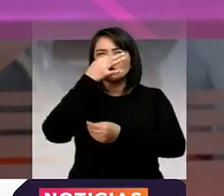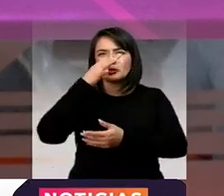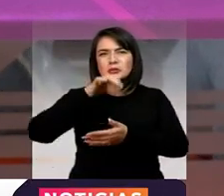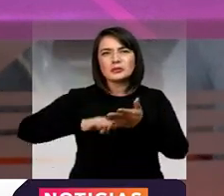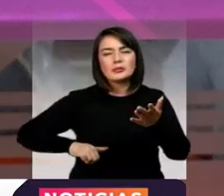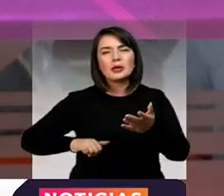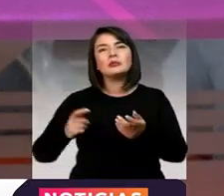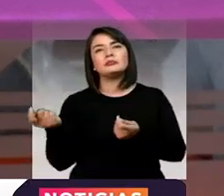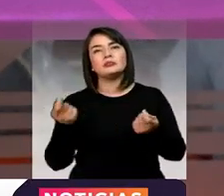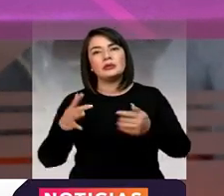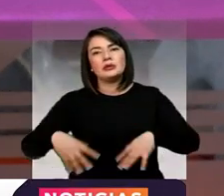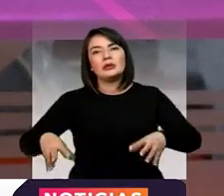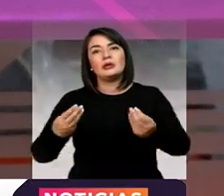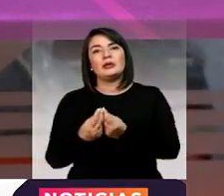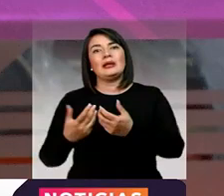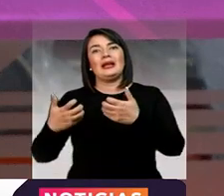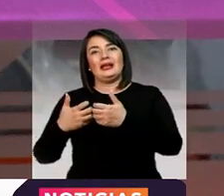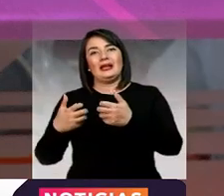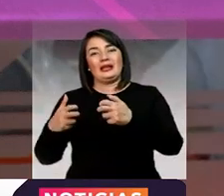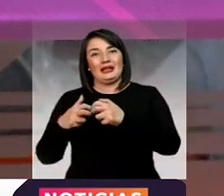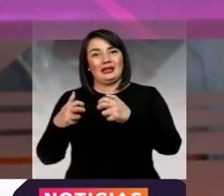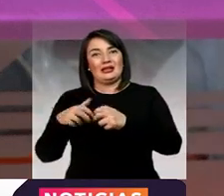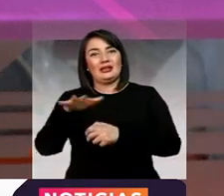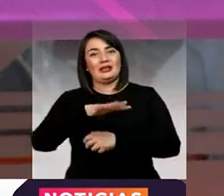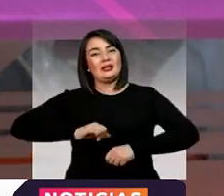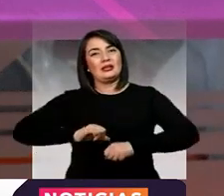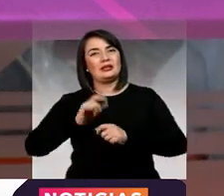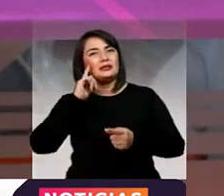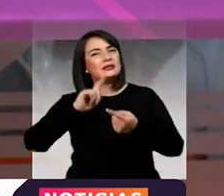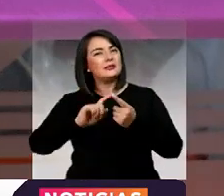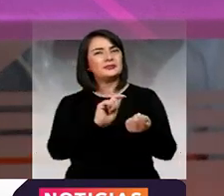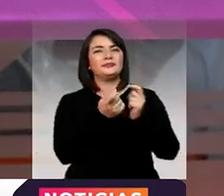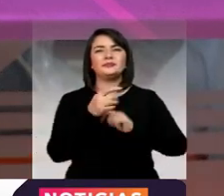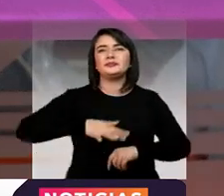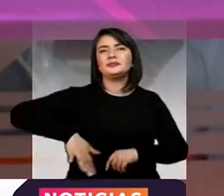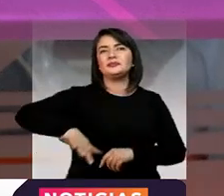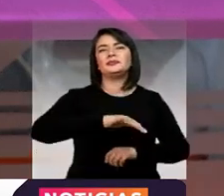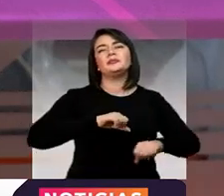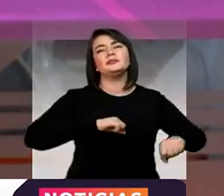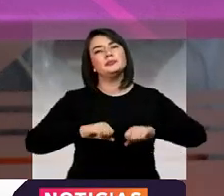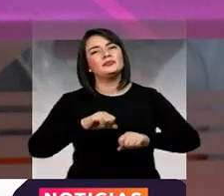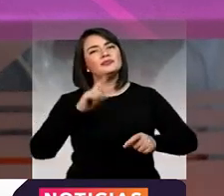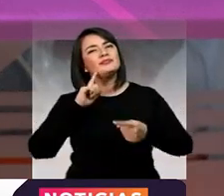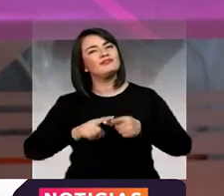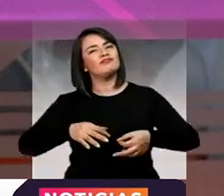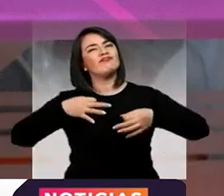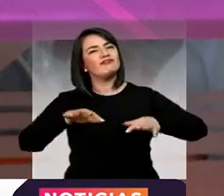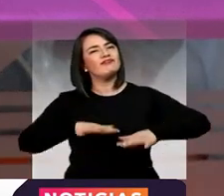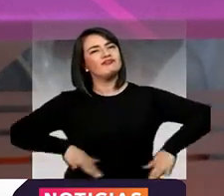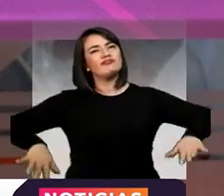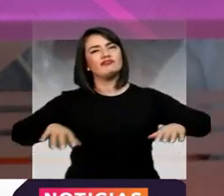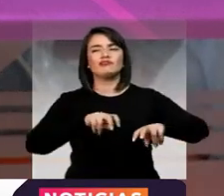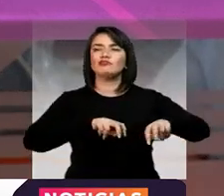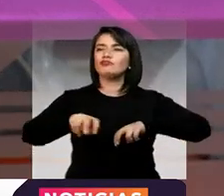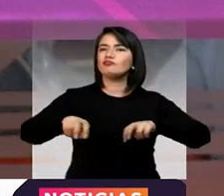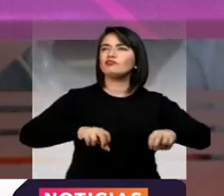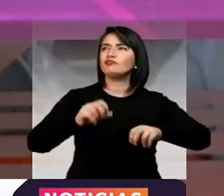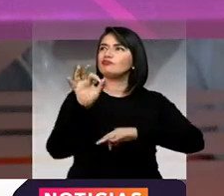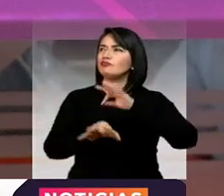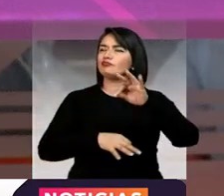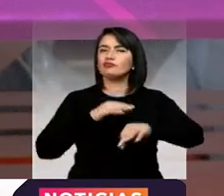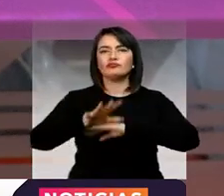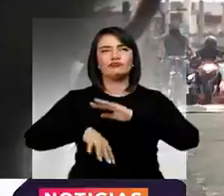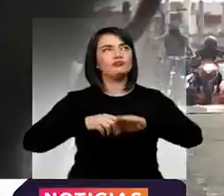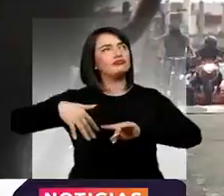Energía Bogotá como un aliado clave en la transición de energía en la ciudad para garantizar una movilidad sostenible y una mejor calidad de aire.